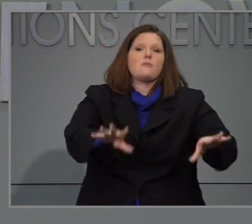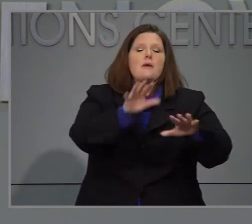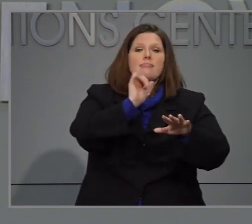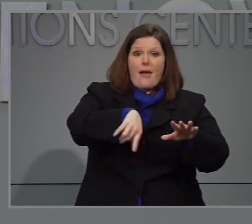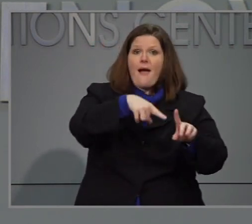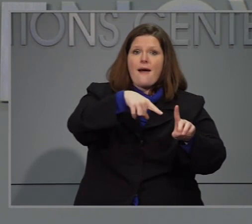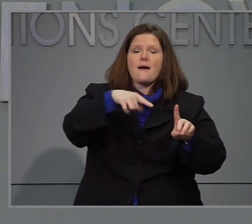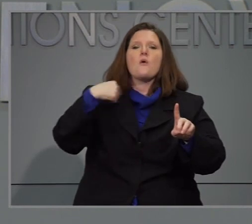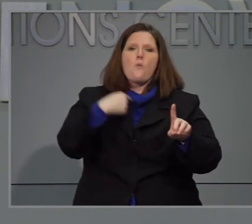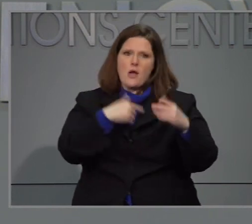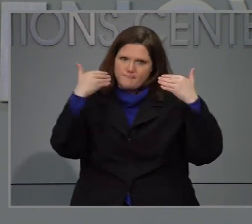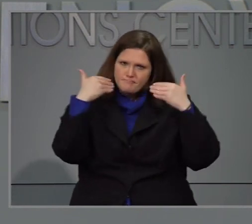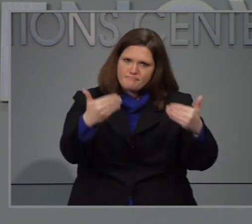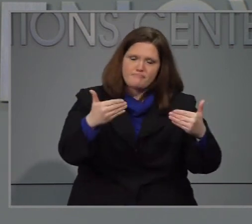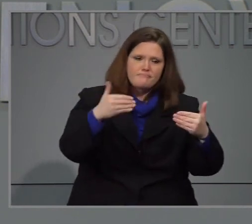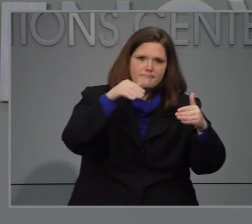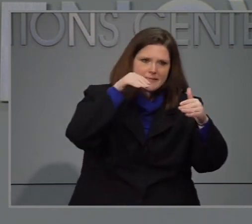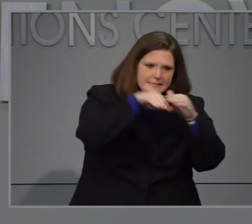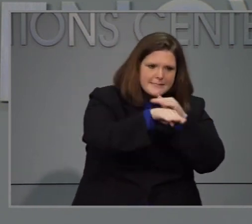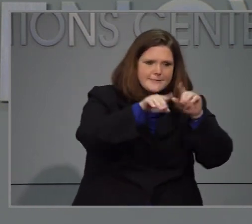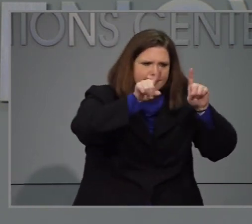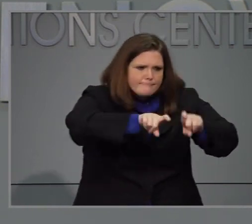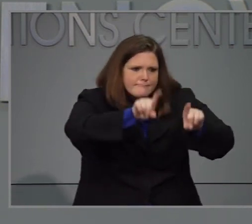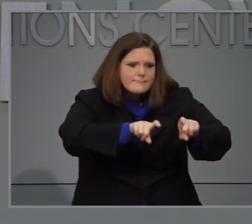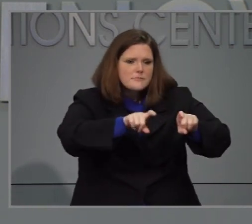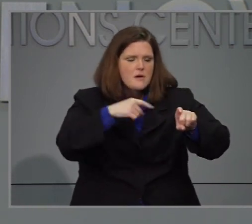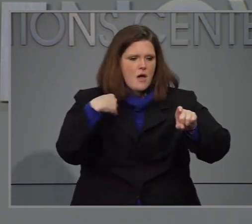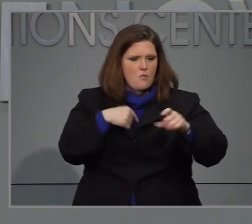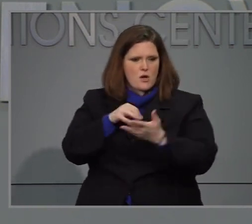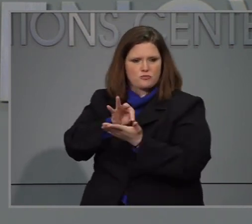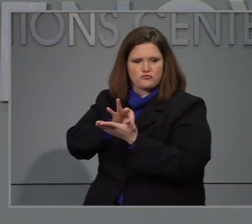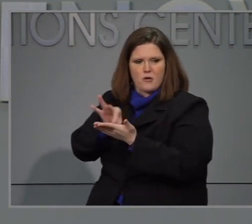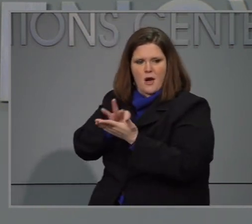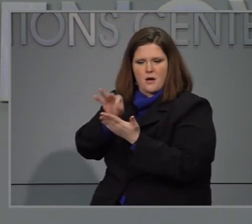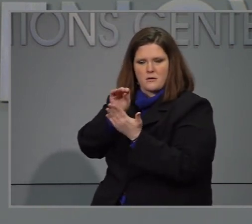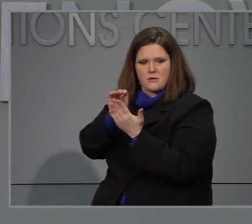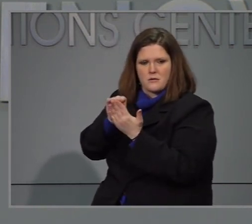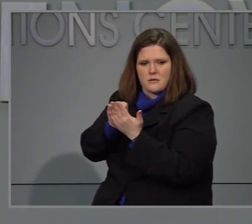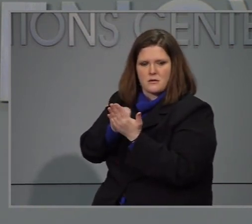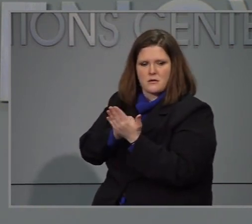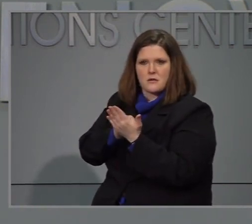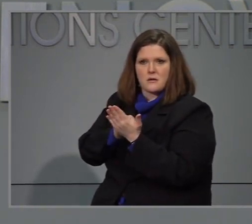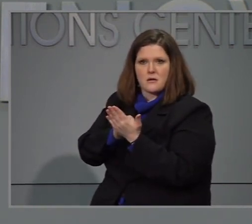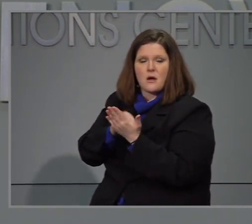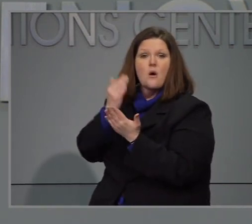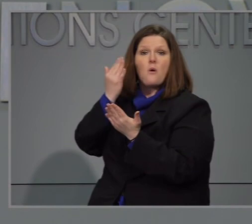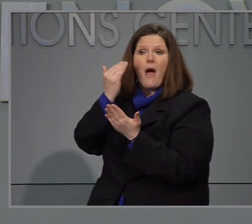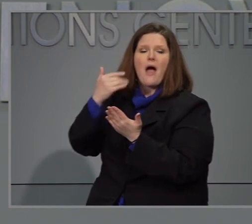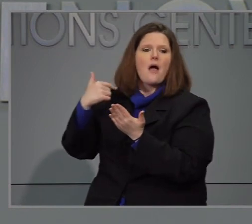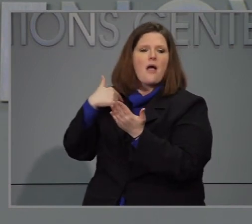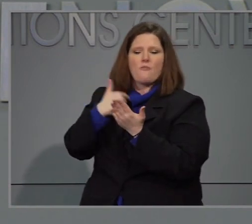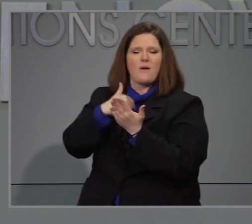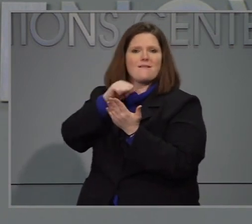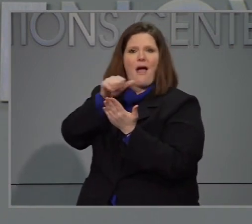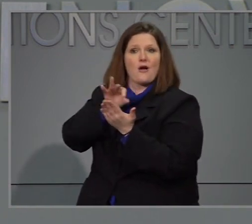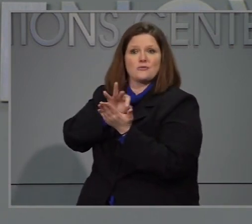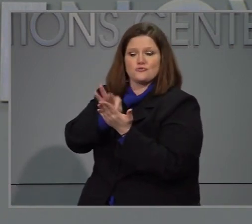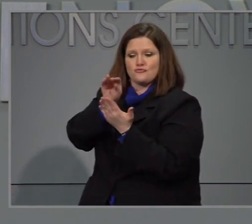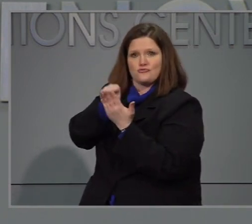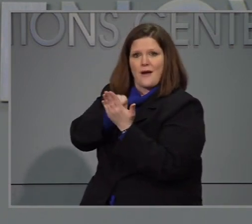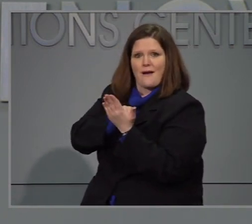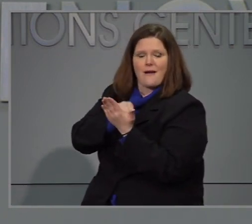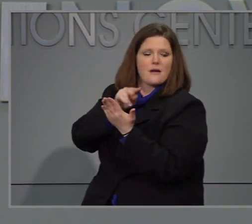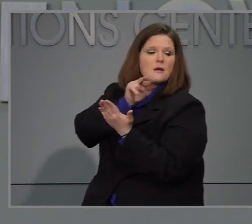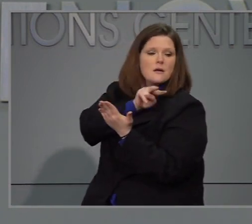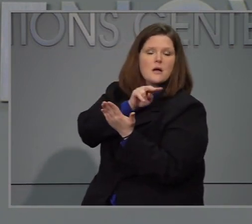Queremos cerciorarnos de seguimos dándole rastreo a estas exposiciones. De otra manera, no vamos a ver con qué tanta